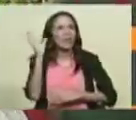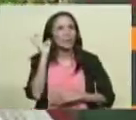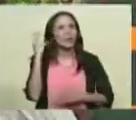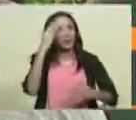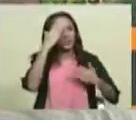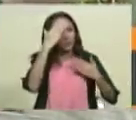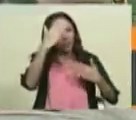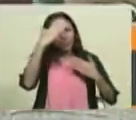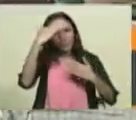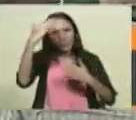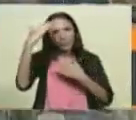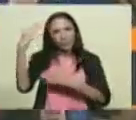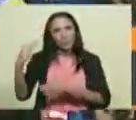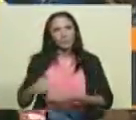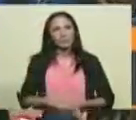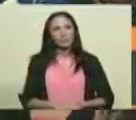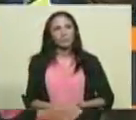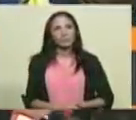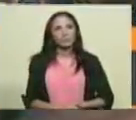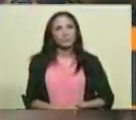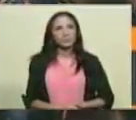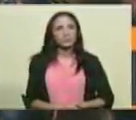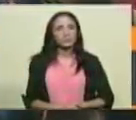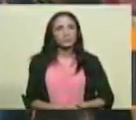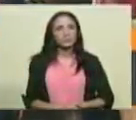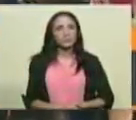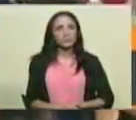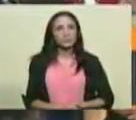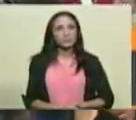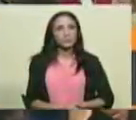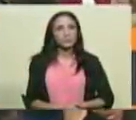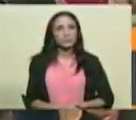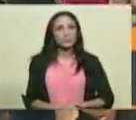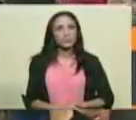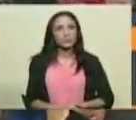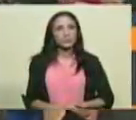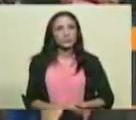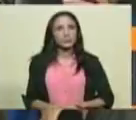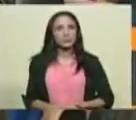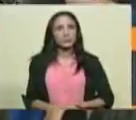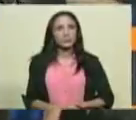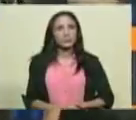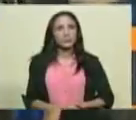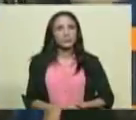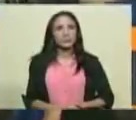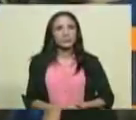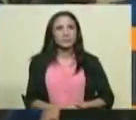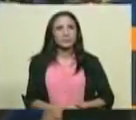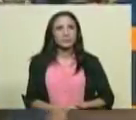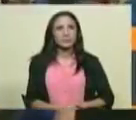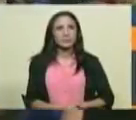ustedes? ¿Cómo es que dice? ¡Vamos, Nico!